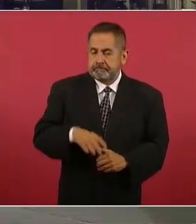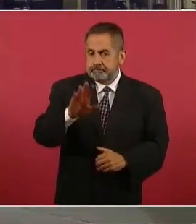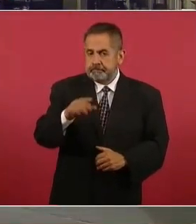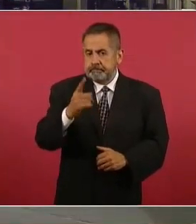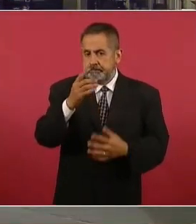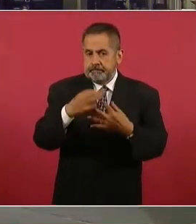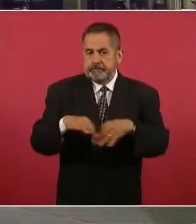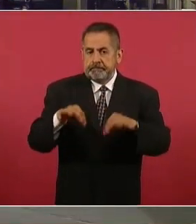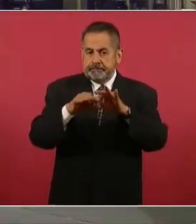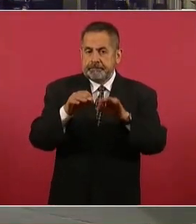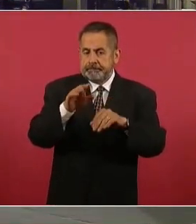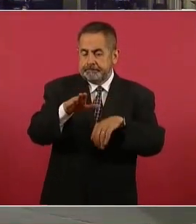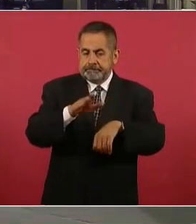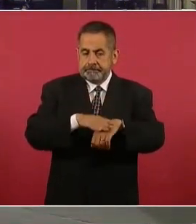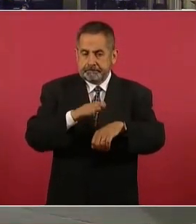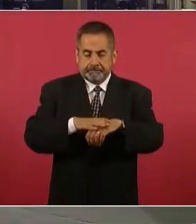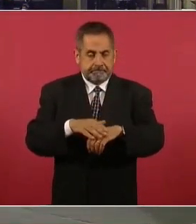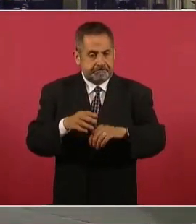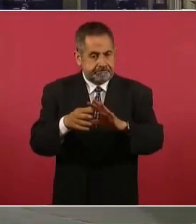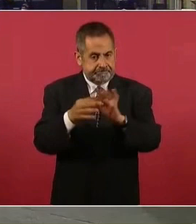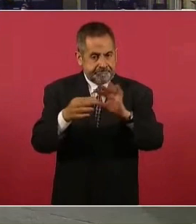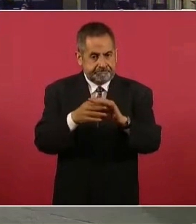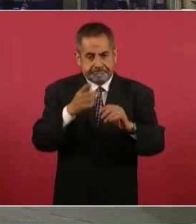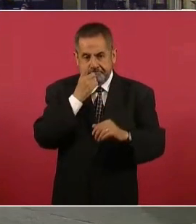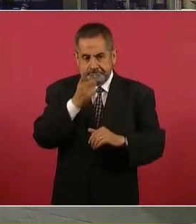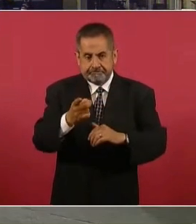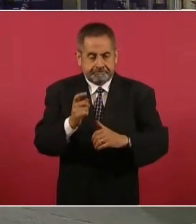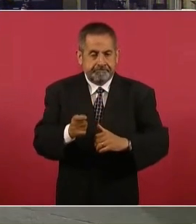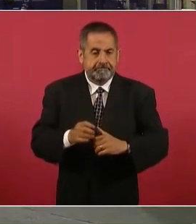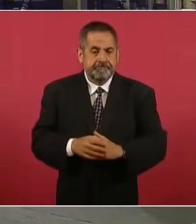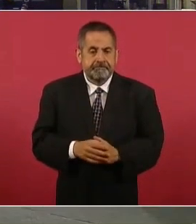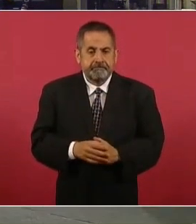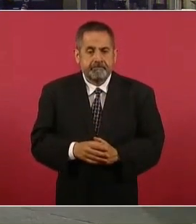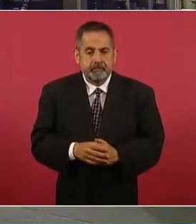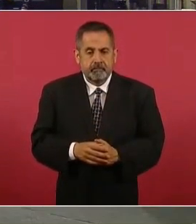importante señalar de que